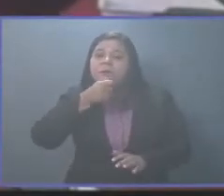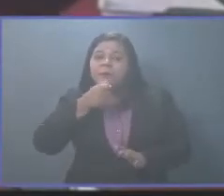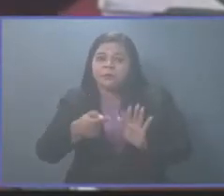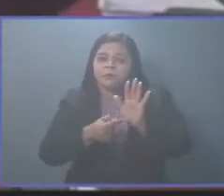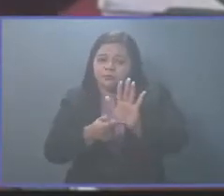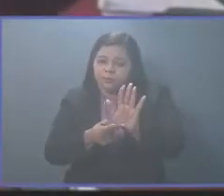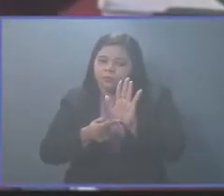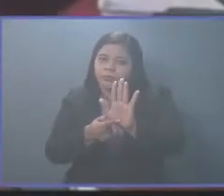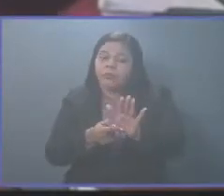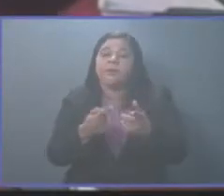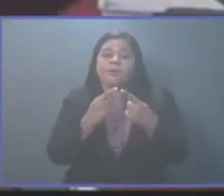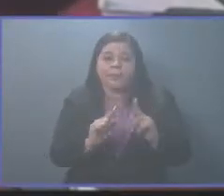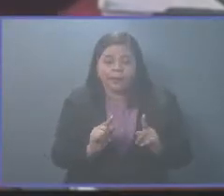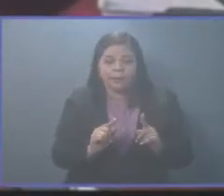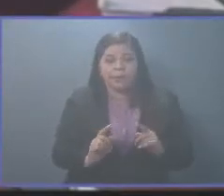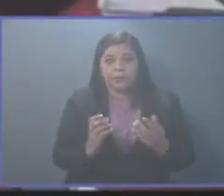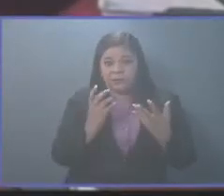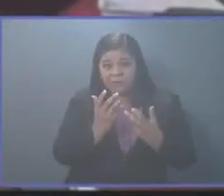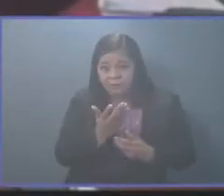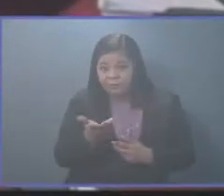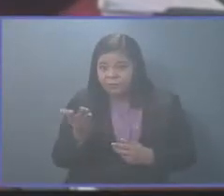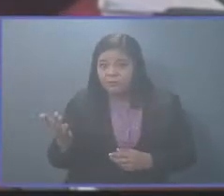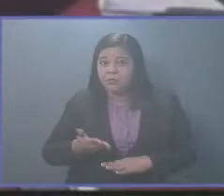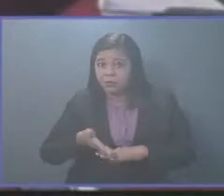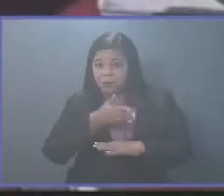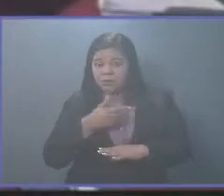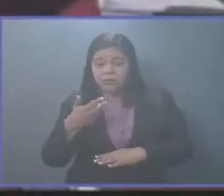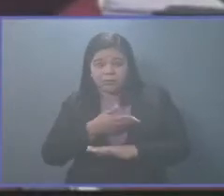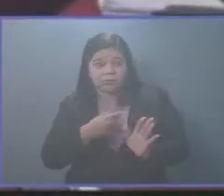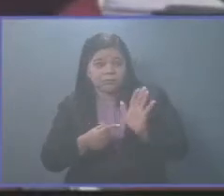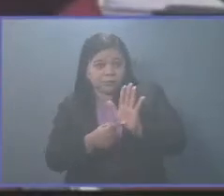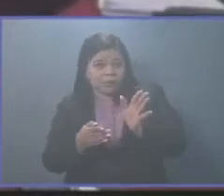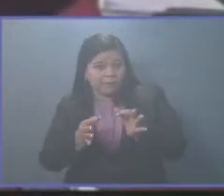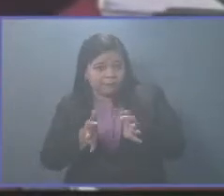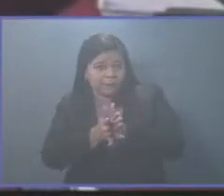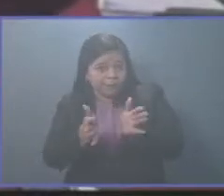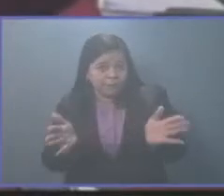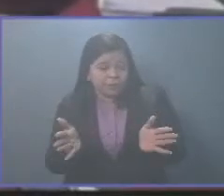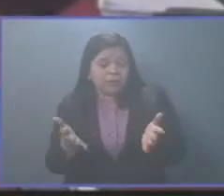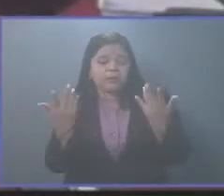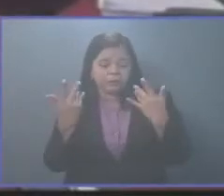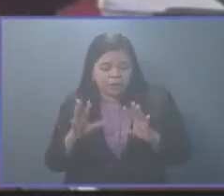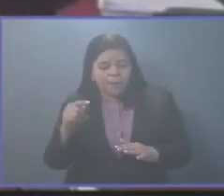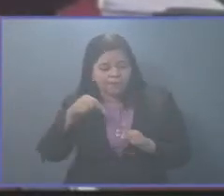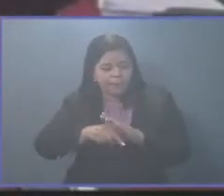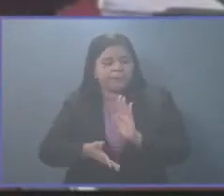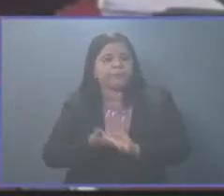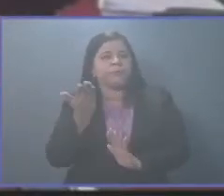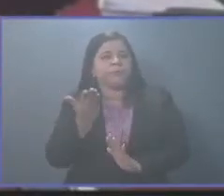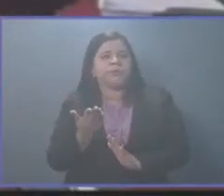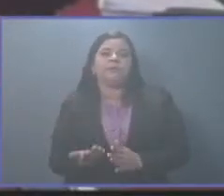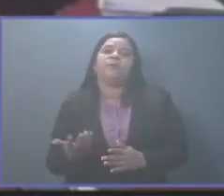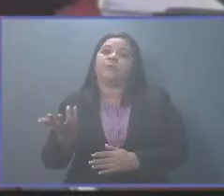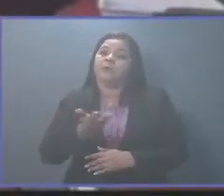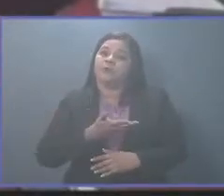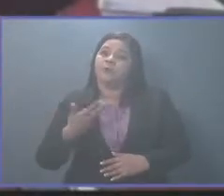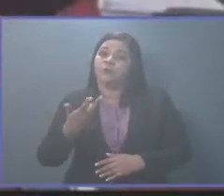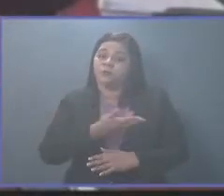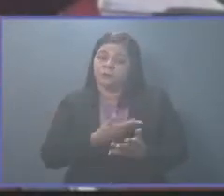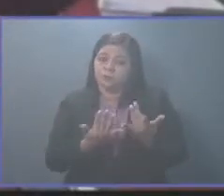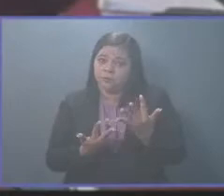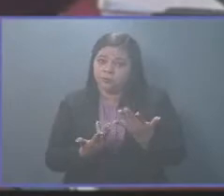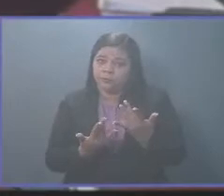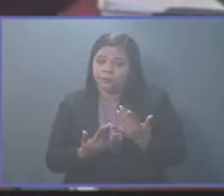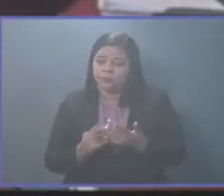entonces en muchos de estos aspectos que ahora le hemos presentado de manera general se están profundizando y entonces esperamos que en